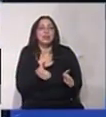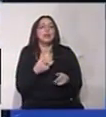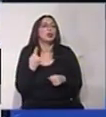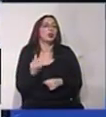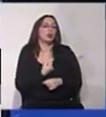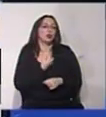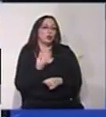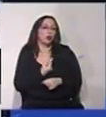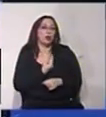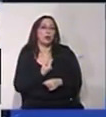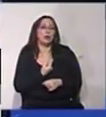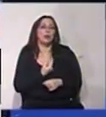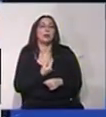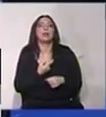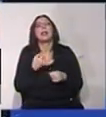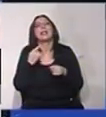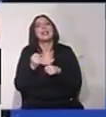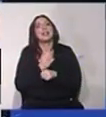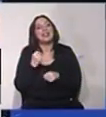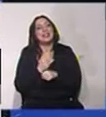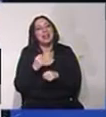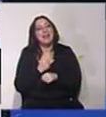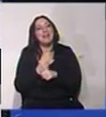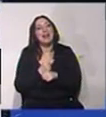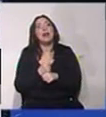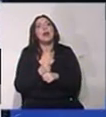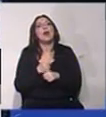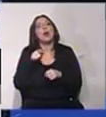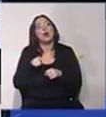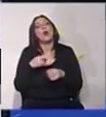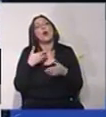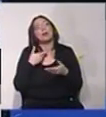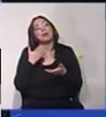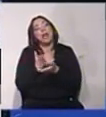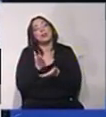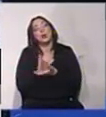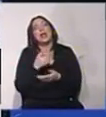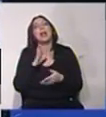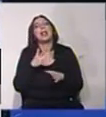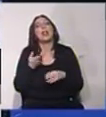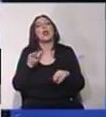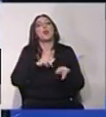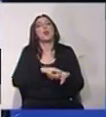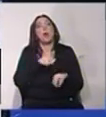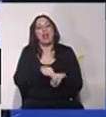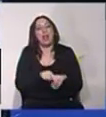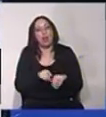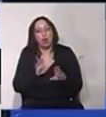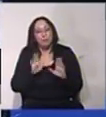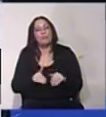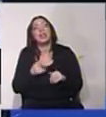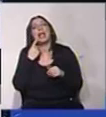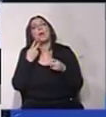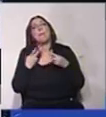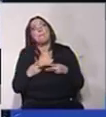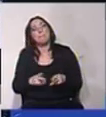muy sola y bueno, y parte del trabajo tuvo que ser con elaborar ese duelo. preguntarle si tiene algún método